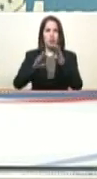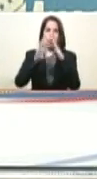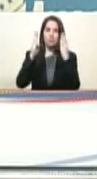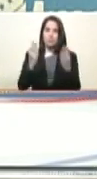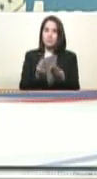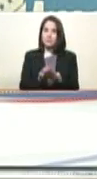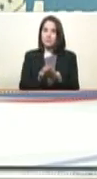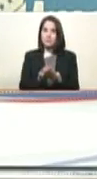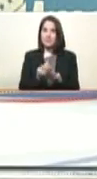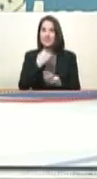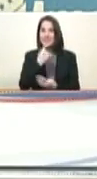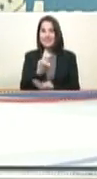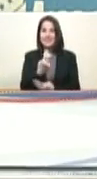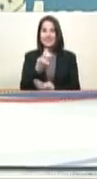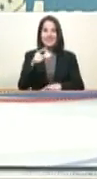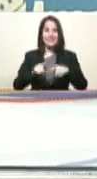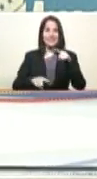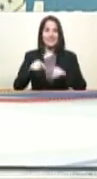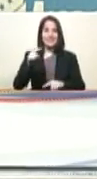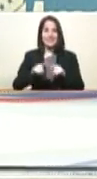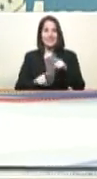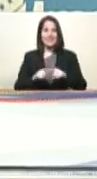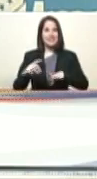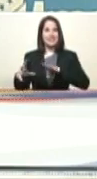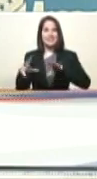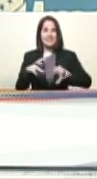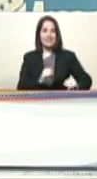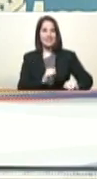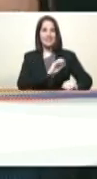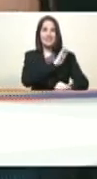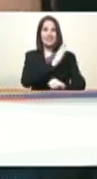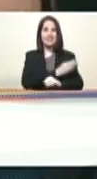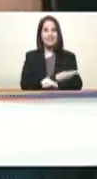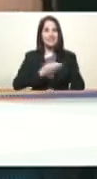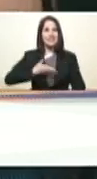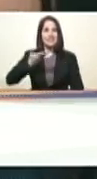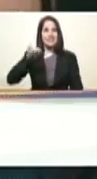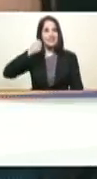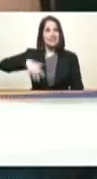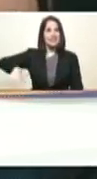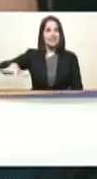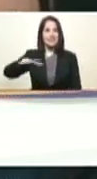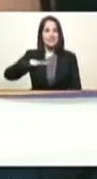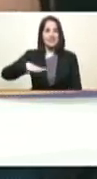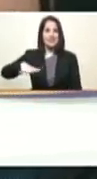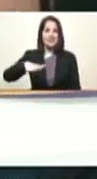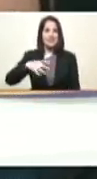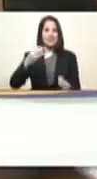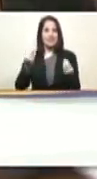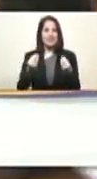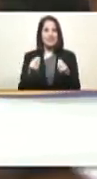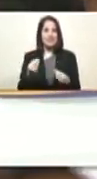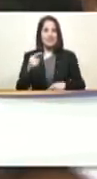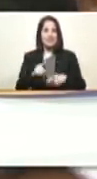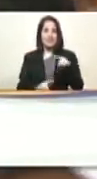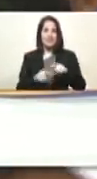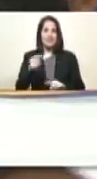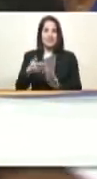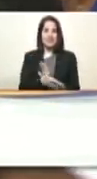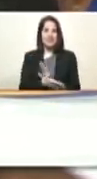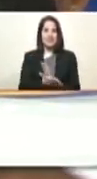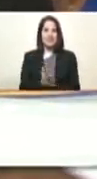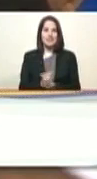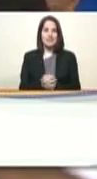la palabra, aunque no la practican, el empoderamiento, darle poder al pueblo, poder popular. El poder popular